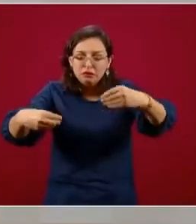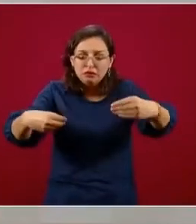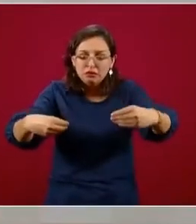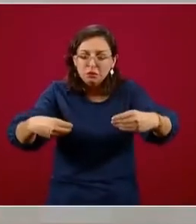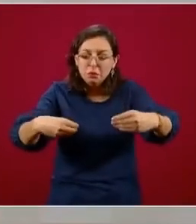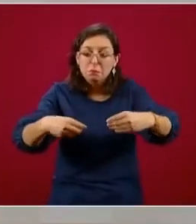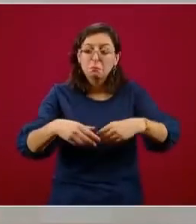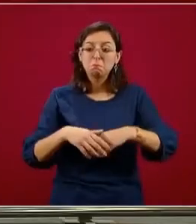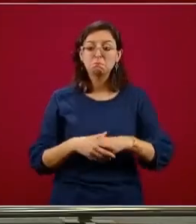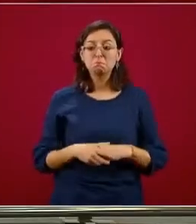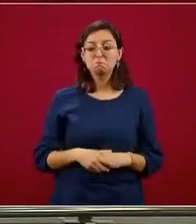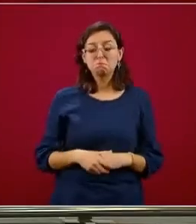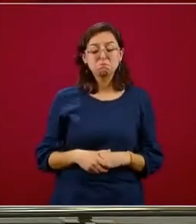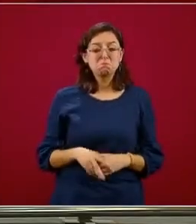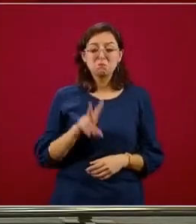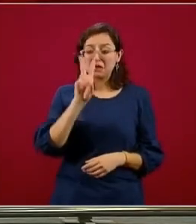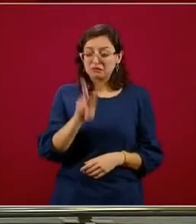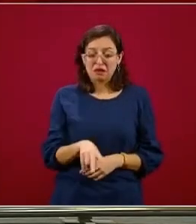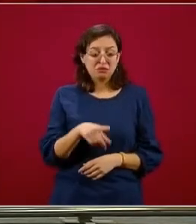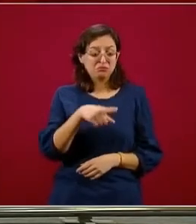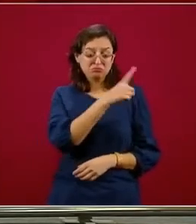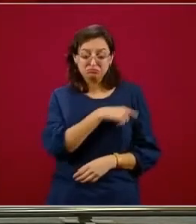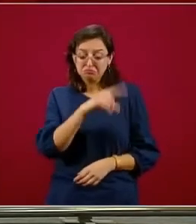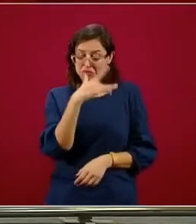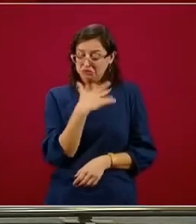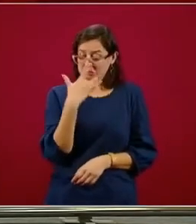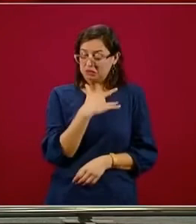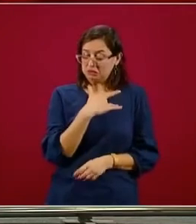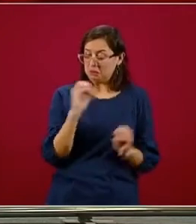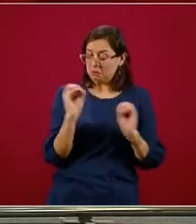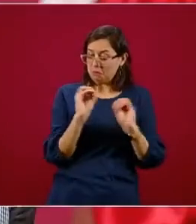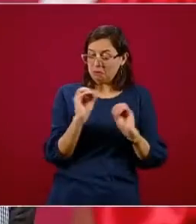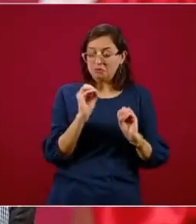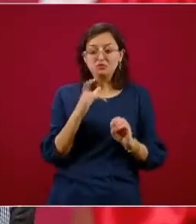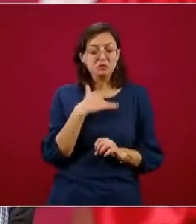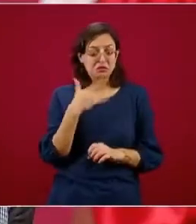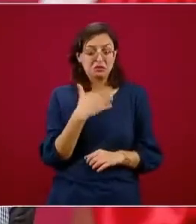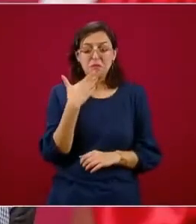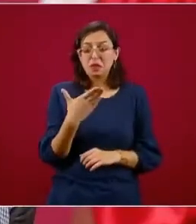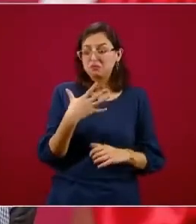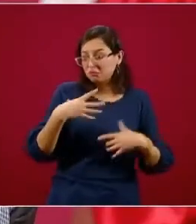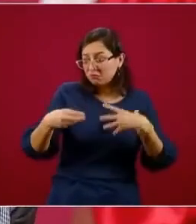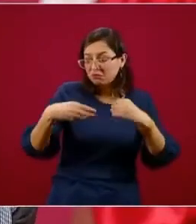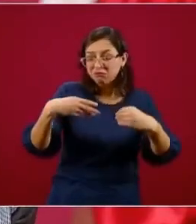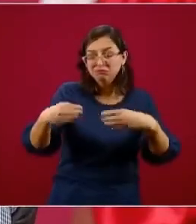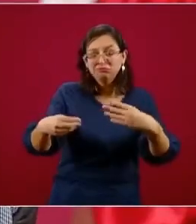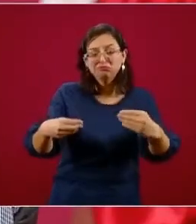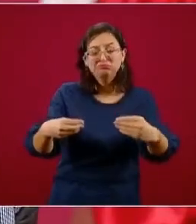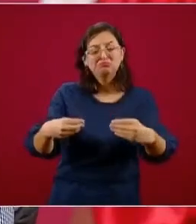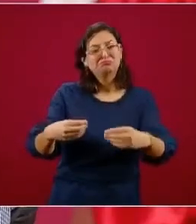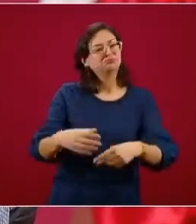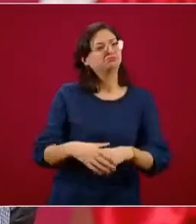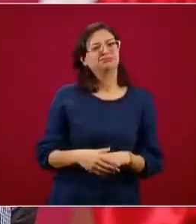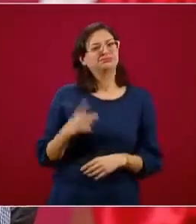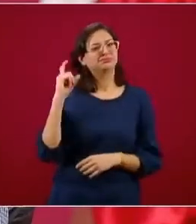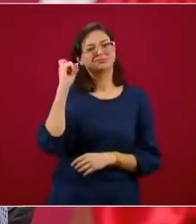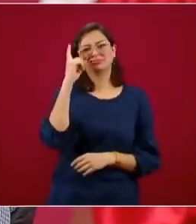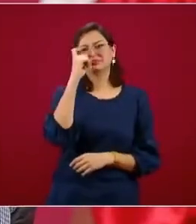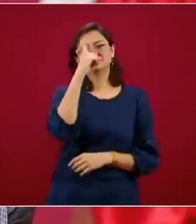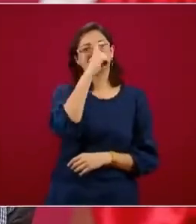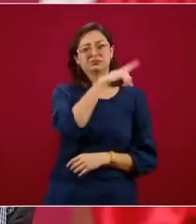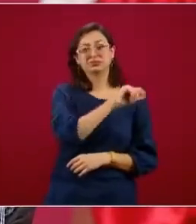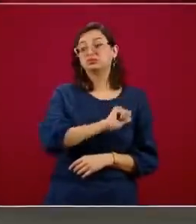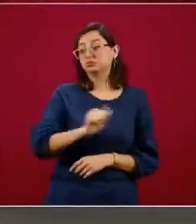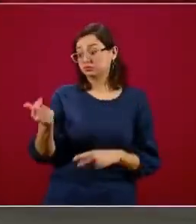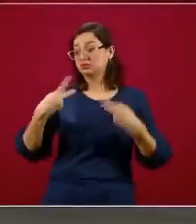contagiar? Realmente el riesgo de contagio de estas personas es menor, es escaso en comparación